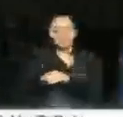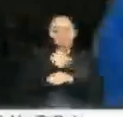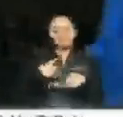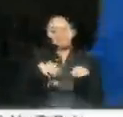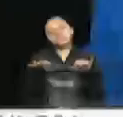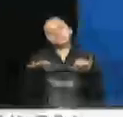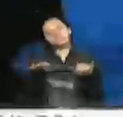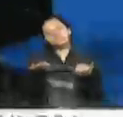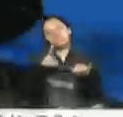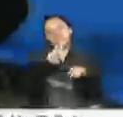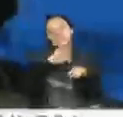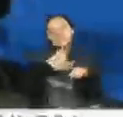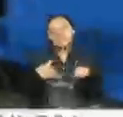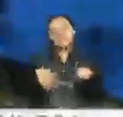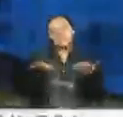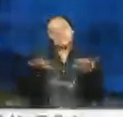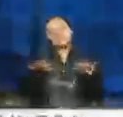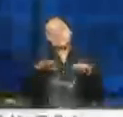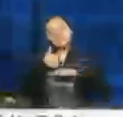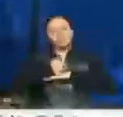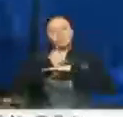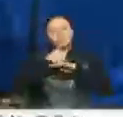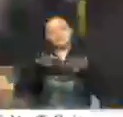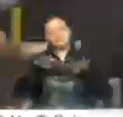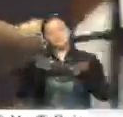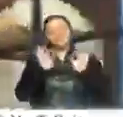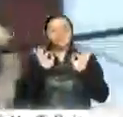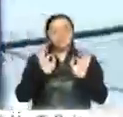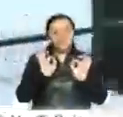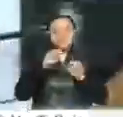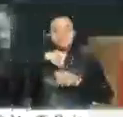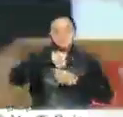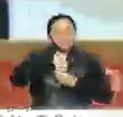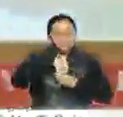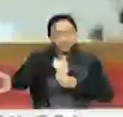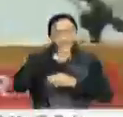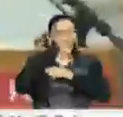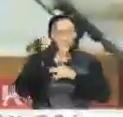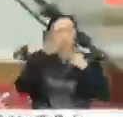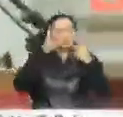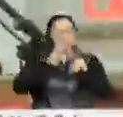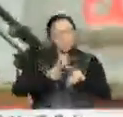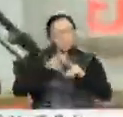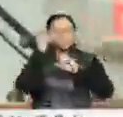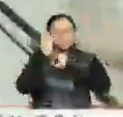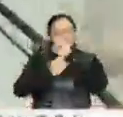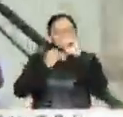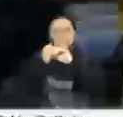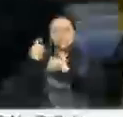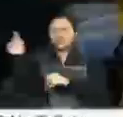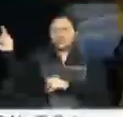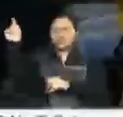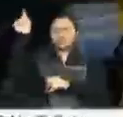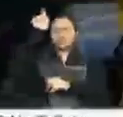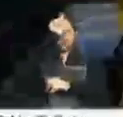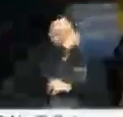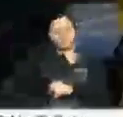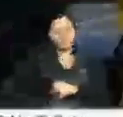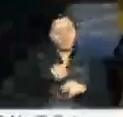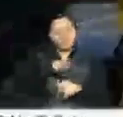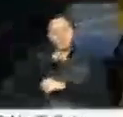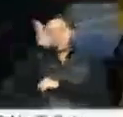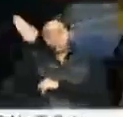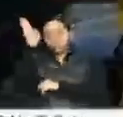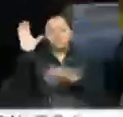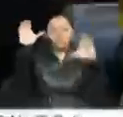Las noches culturales no solamente se han realizado dentro del país, sino también en las ciudades extranjeras en las que el primer mandatario ha